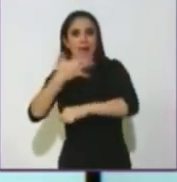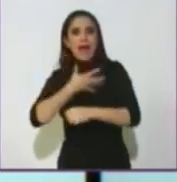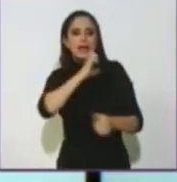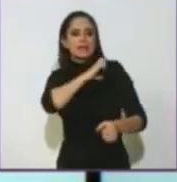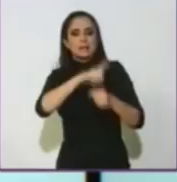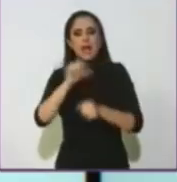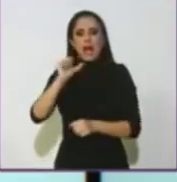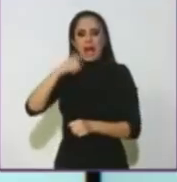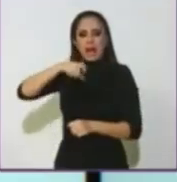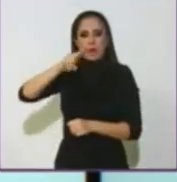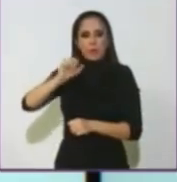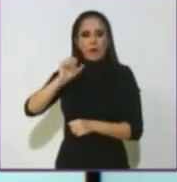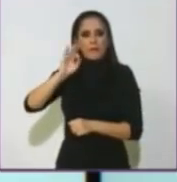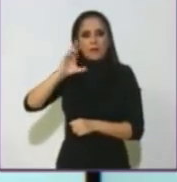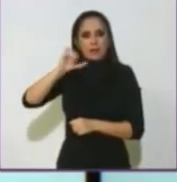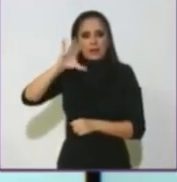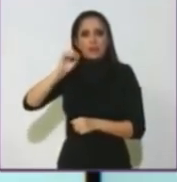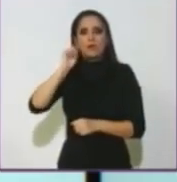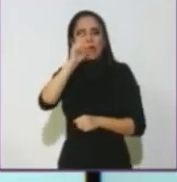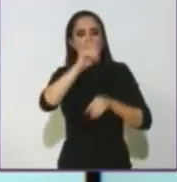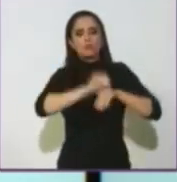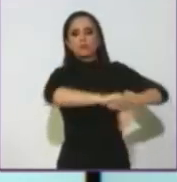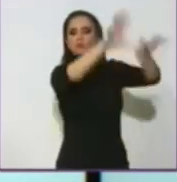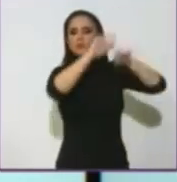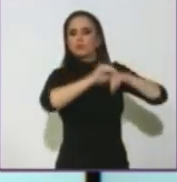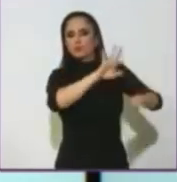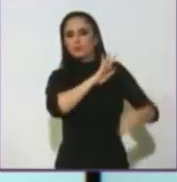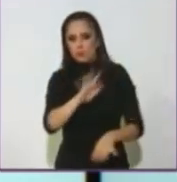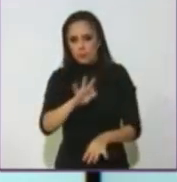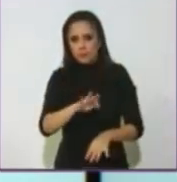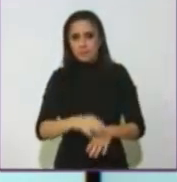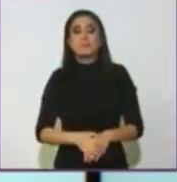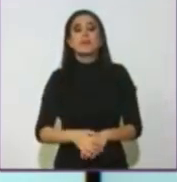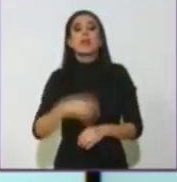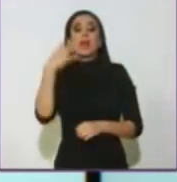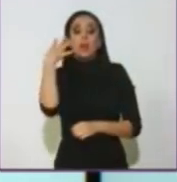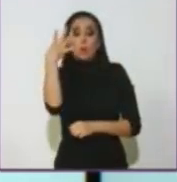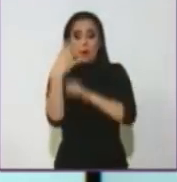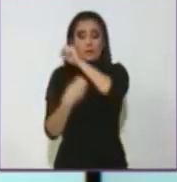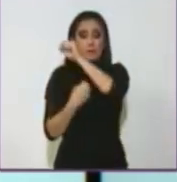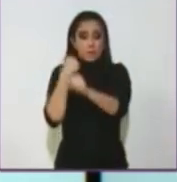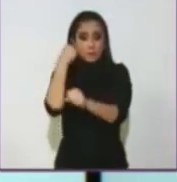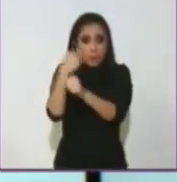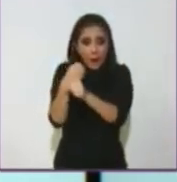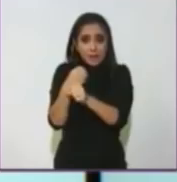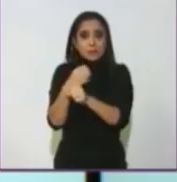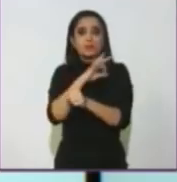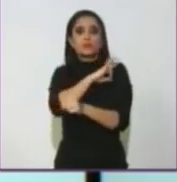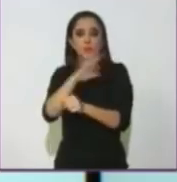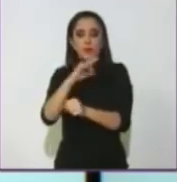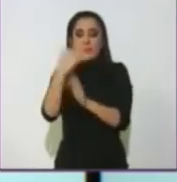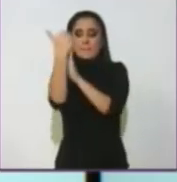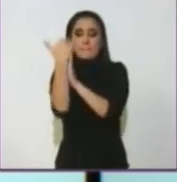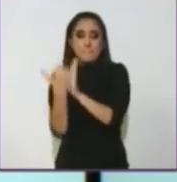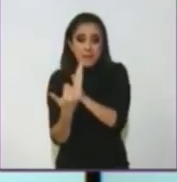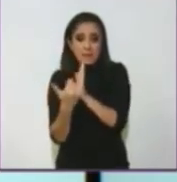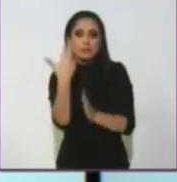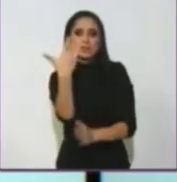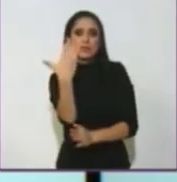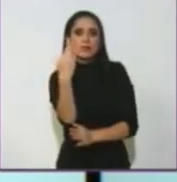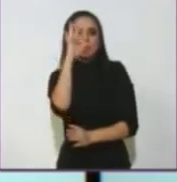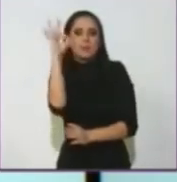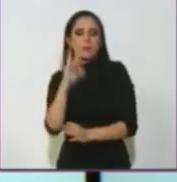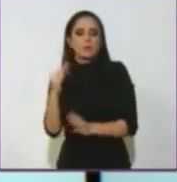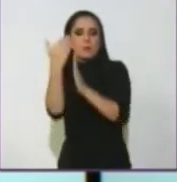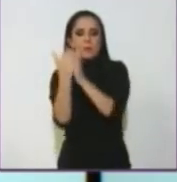vamos a reducir en los primeros cuatro años los delitos al 50 por ciento se